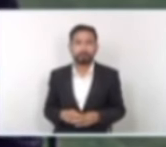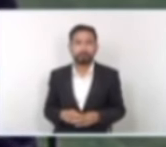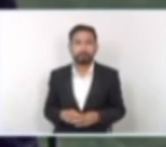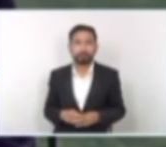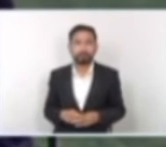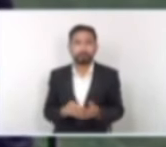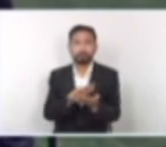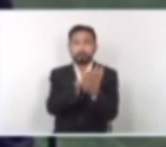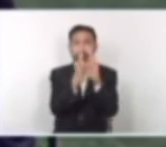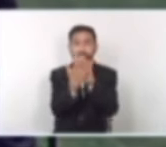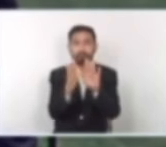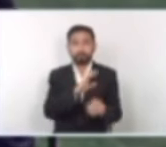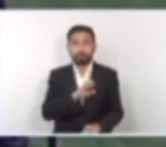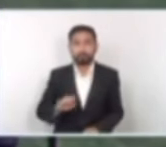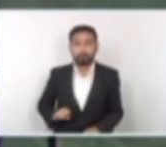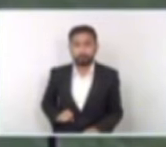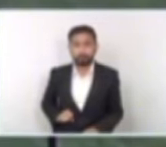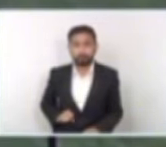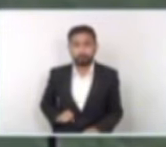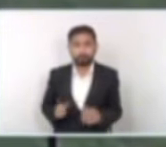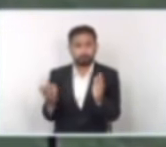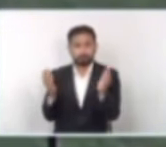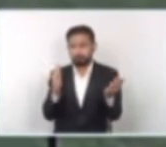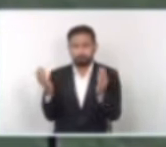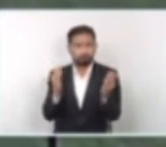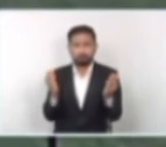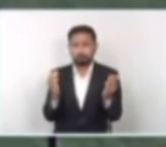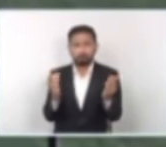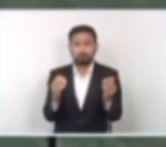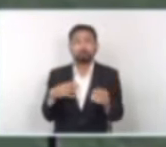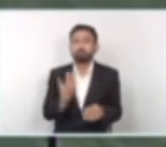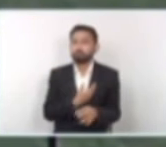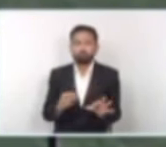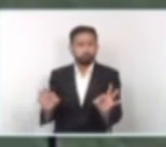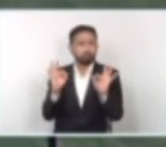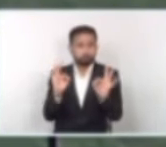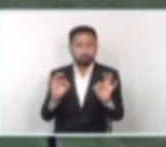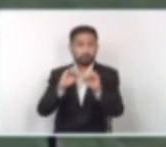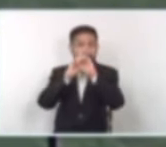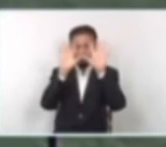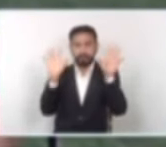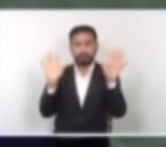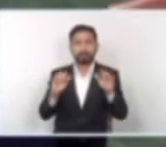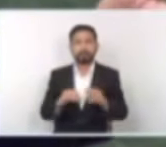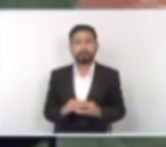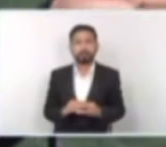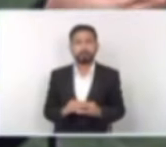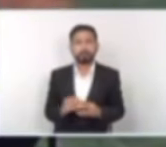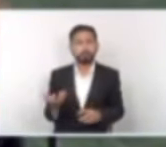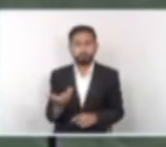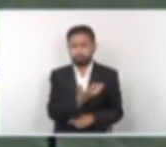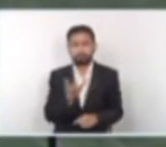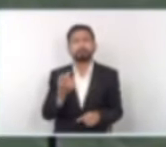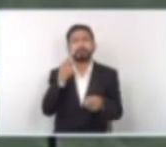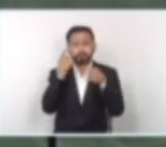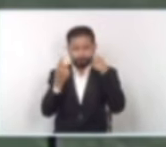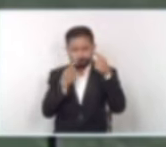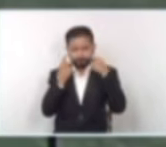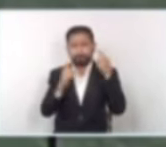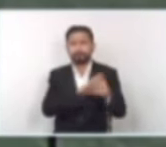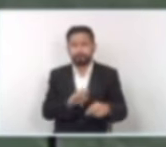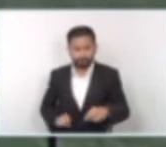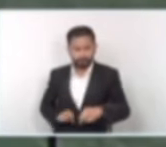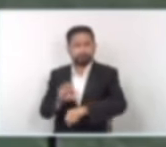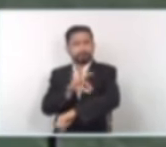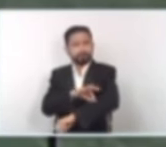La transformación de El Salvador no tiene comparación y nuestro éxito es innegable. Cualquiera puede visitar El Salvador y comprobarlo